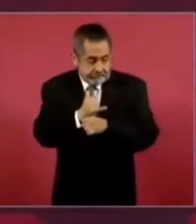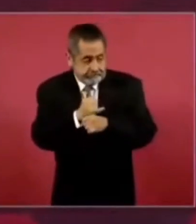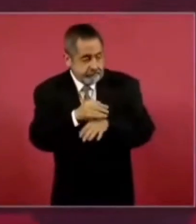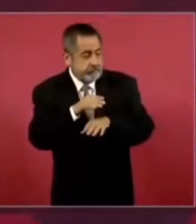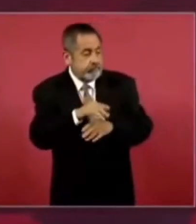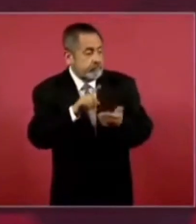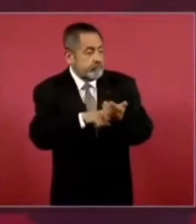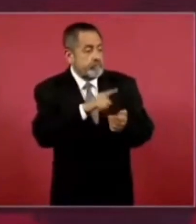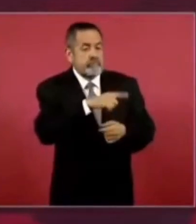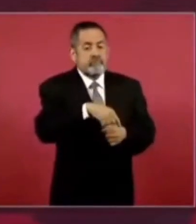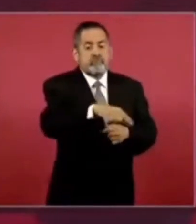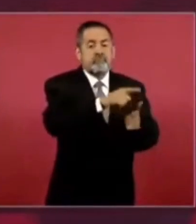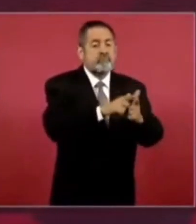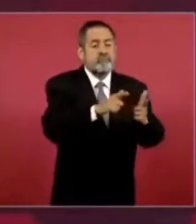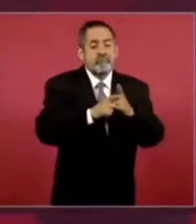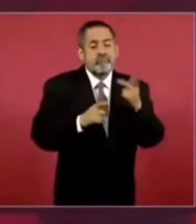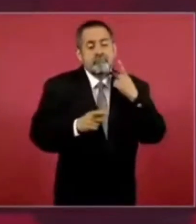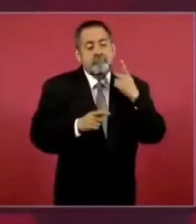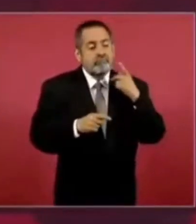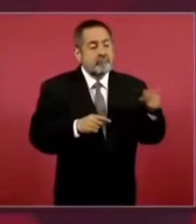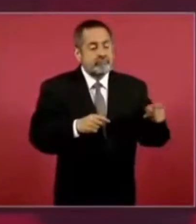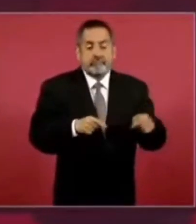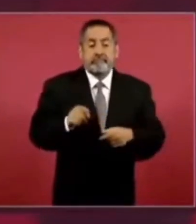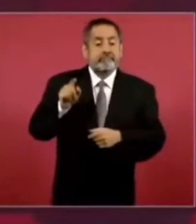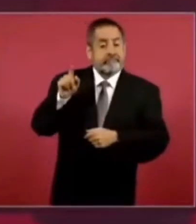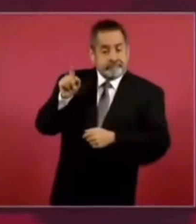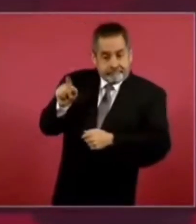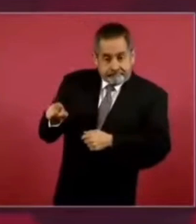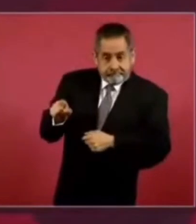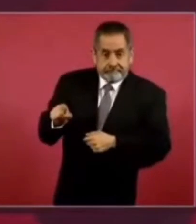involucrados Y a ella le